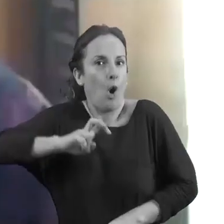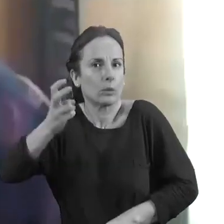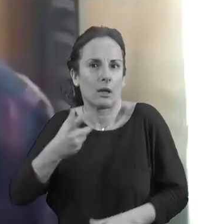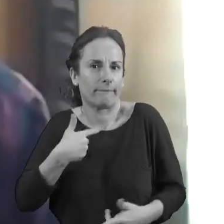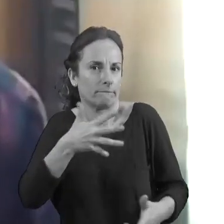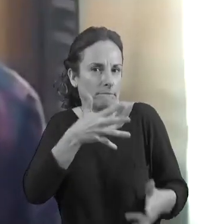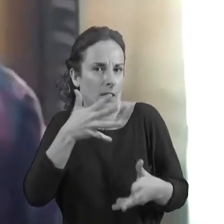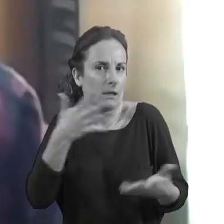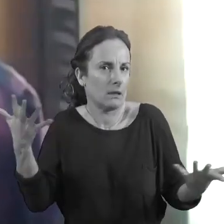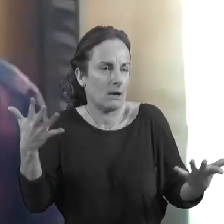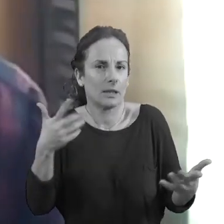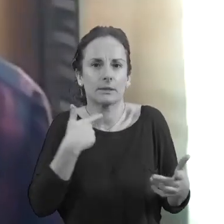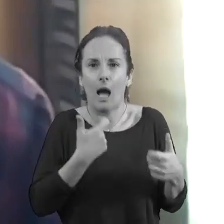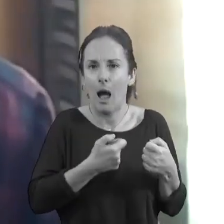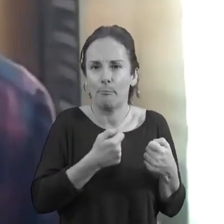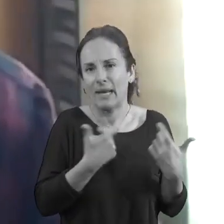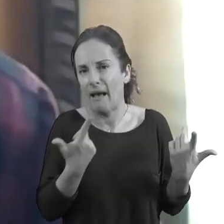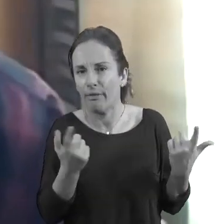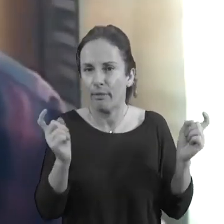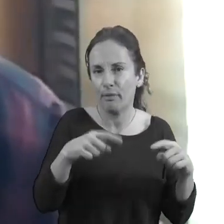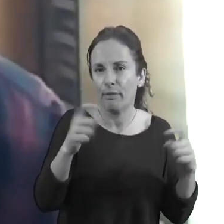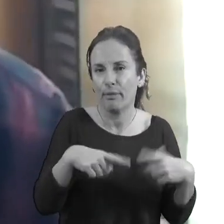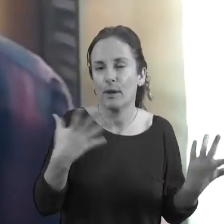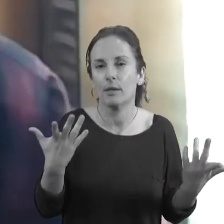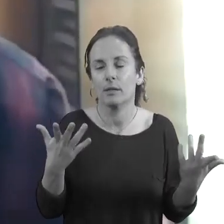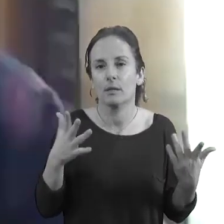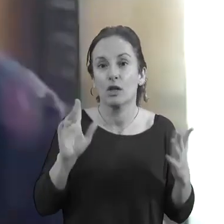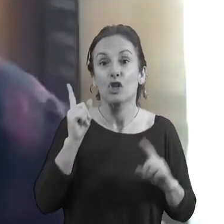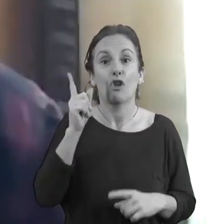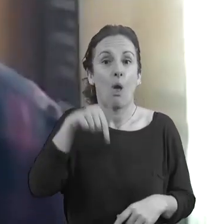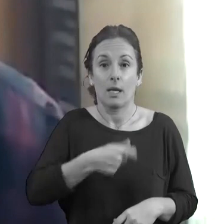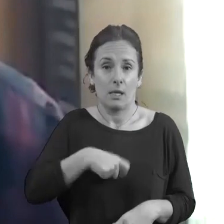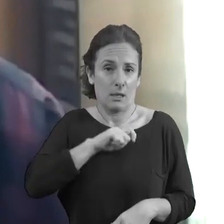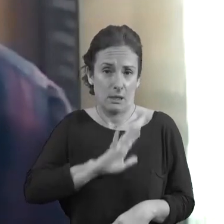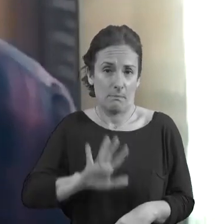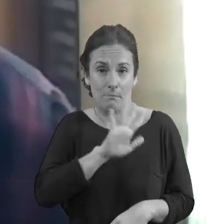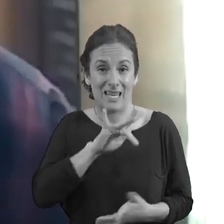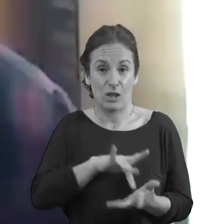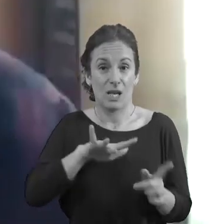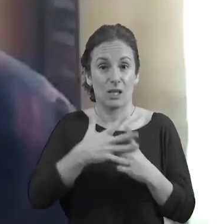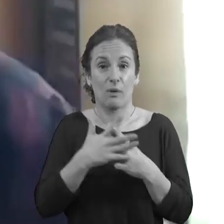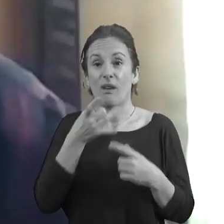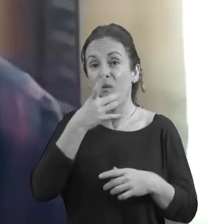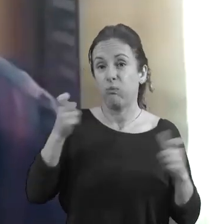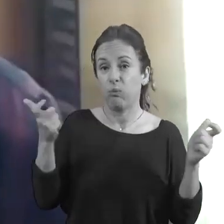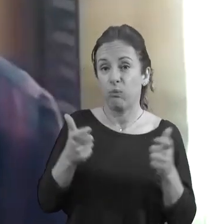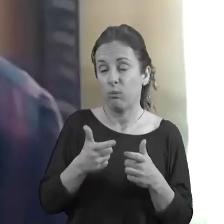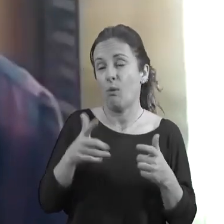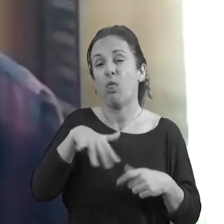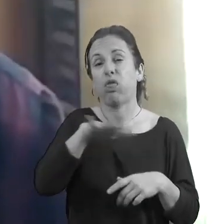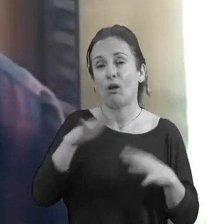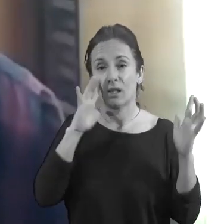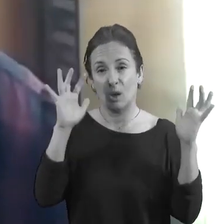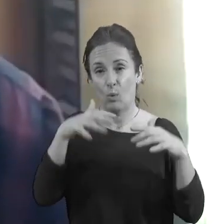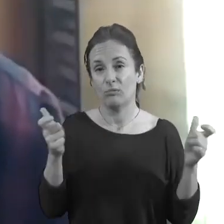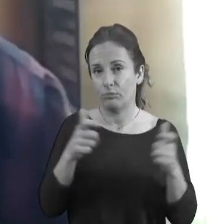aplicaciones desde hace mucho, ¿no? Pero en fin, esta es una cosa que no solo nos pasa aquí en el Estado español, es una cosa a nivel global, ¿no?